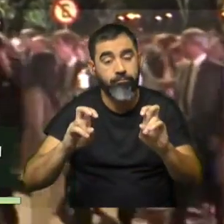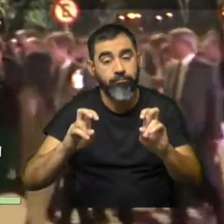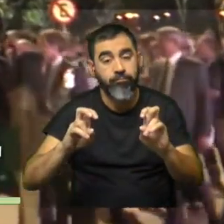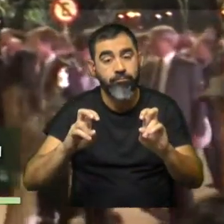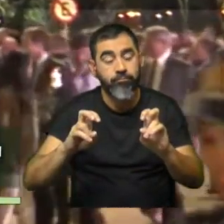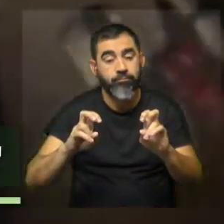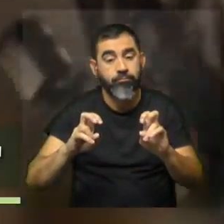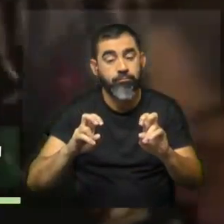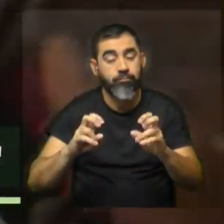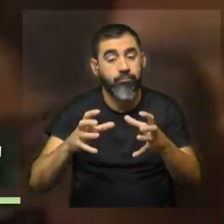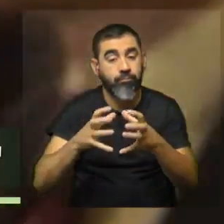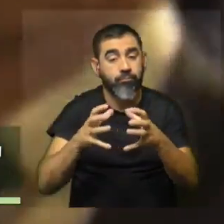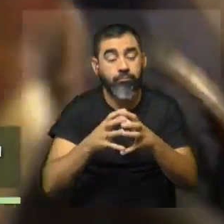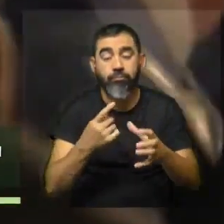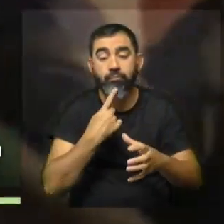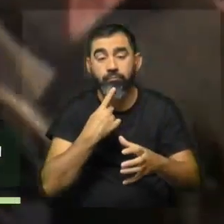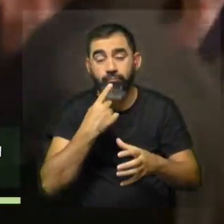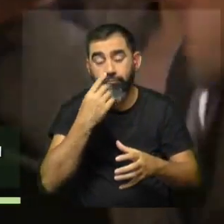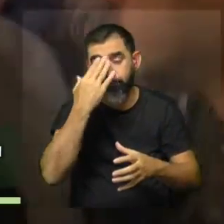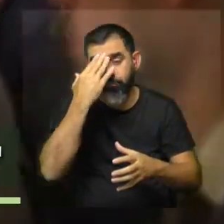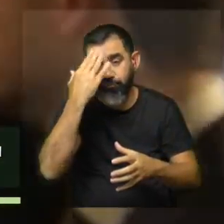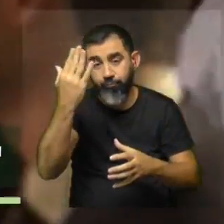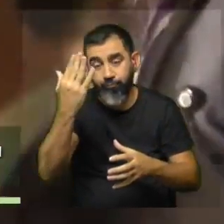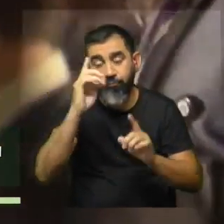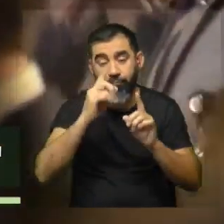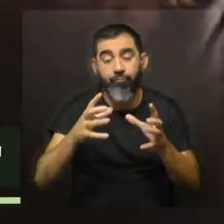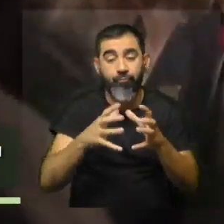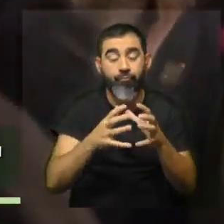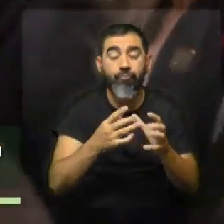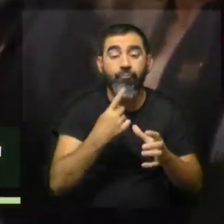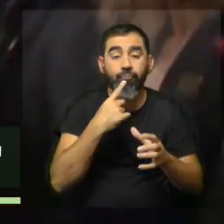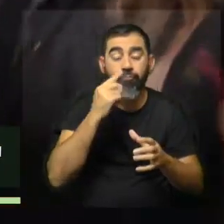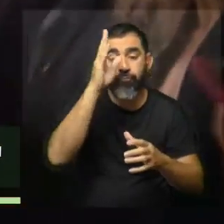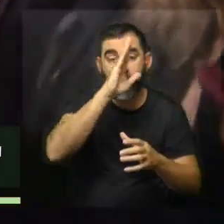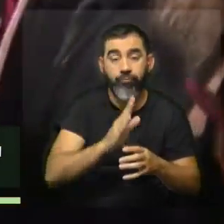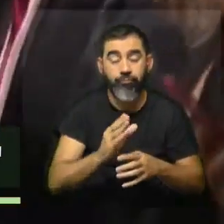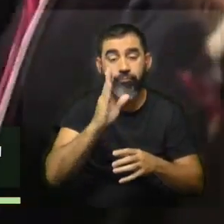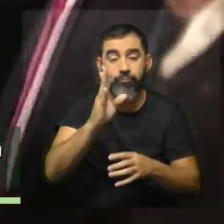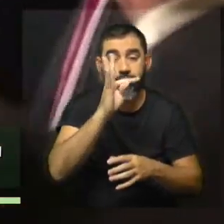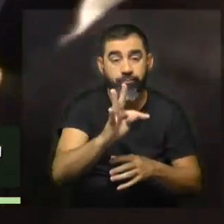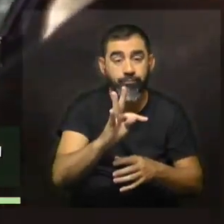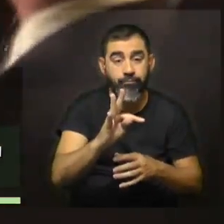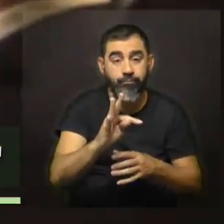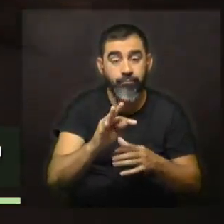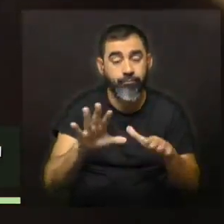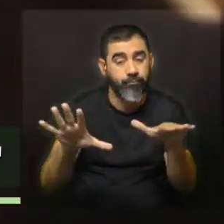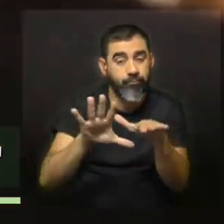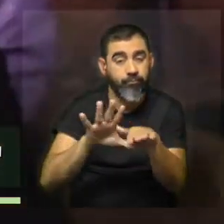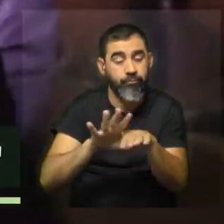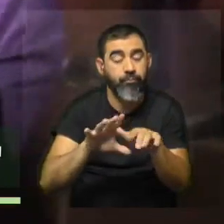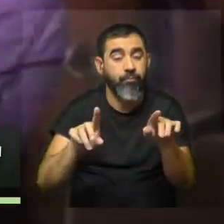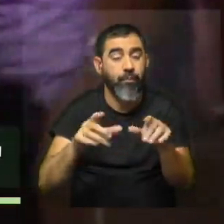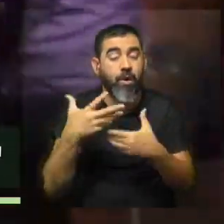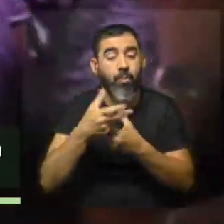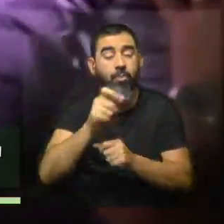PT y el Frente Amplio, en esto de la mirada común a favor de los que menos